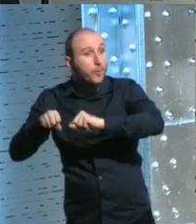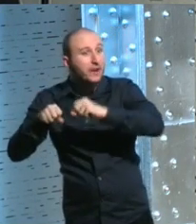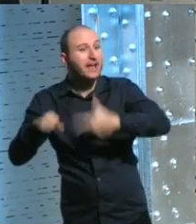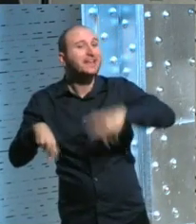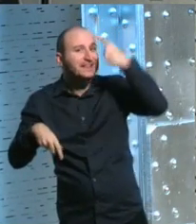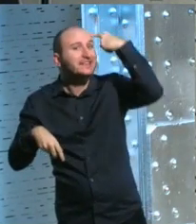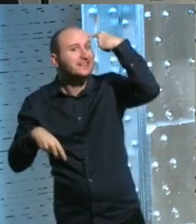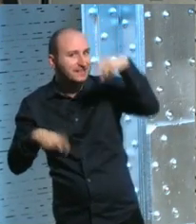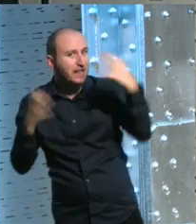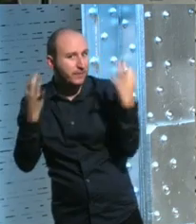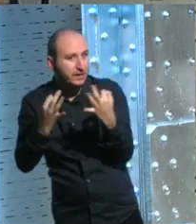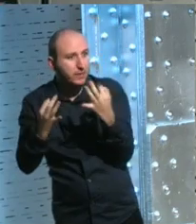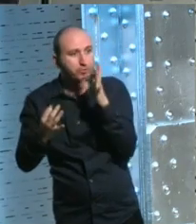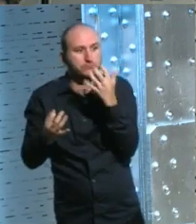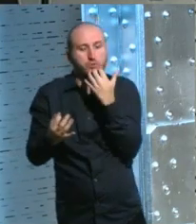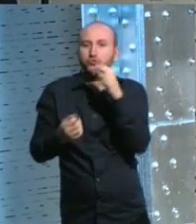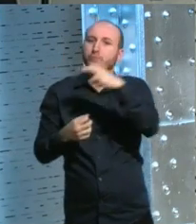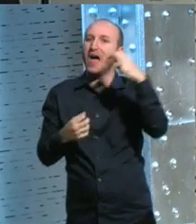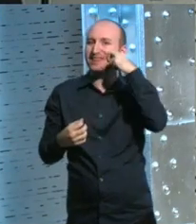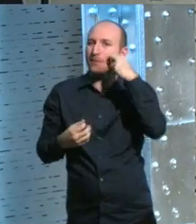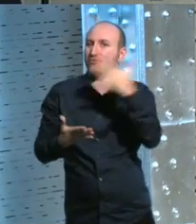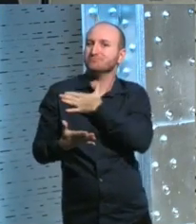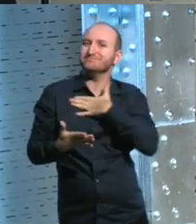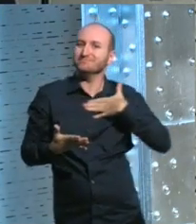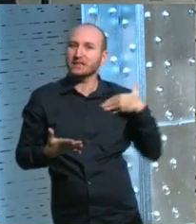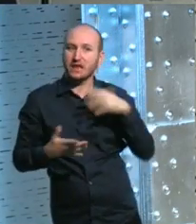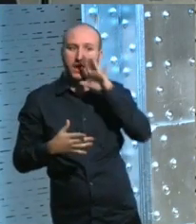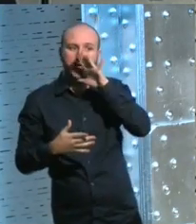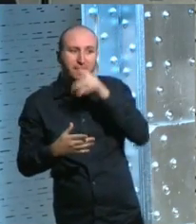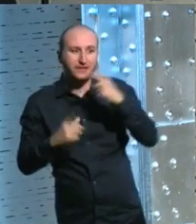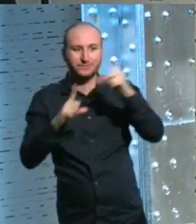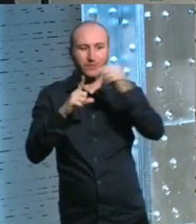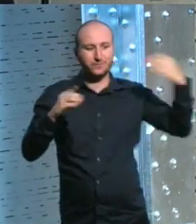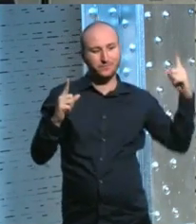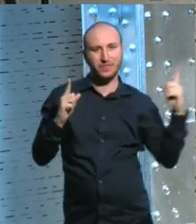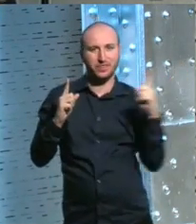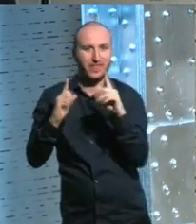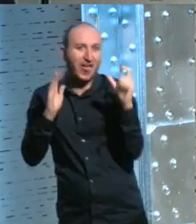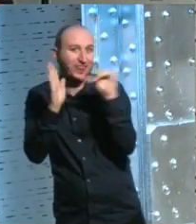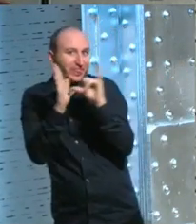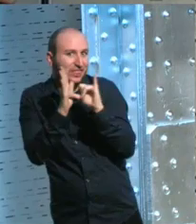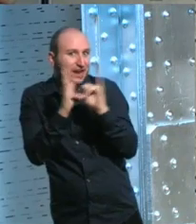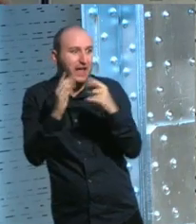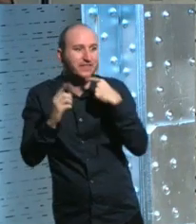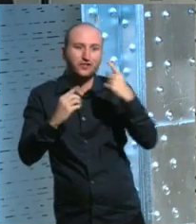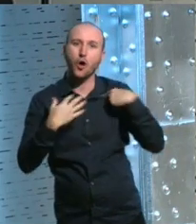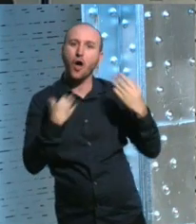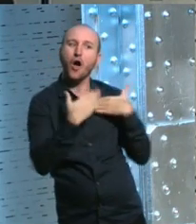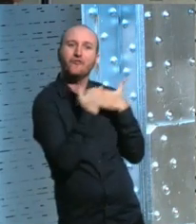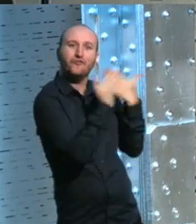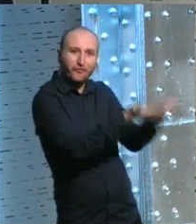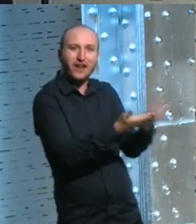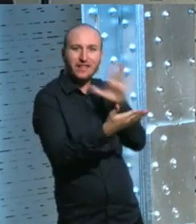usted quiere un par de zapatos. Cuando pasa a proximidad del Corte Inglés, le dice, tengo una oferta